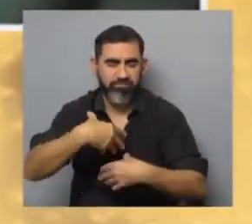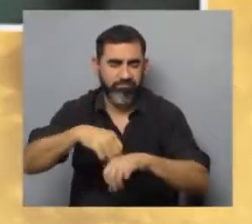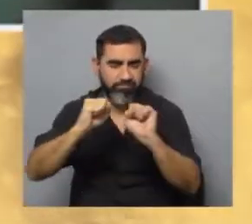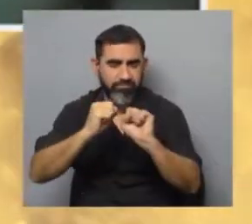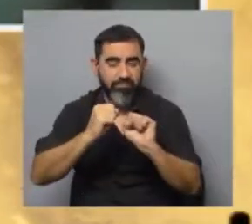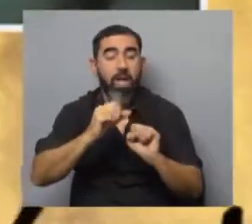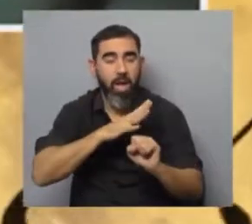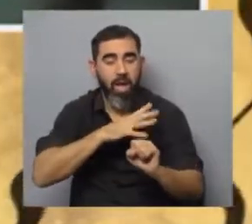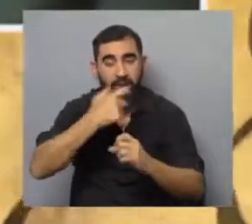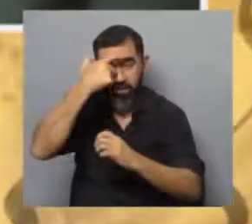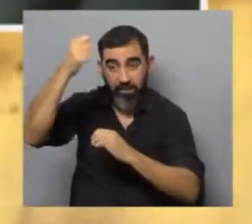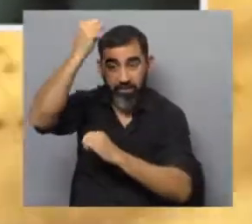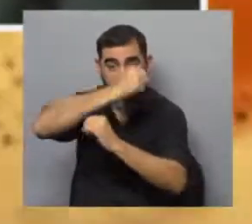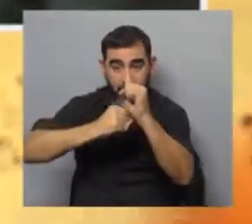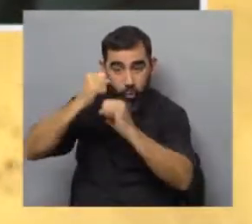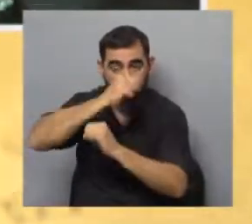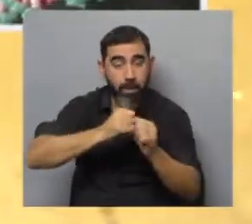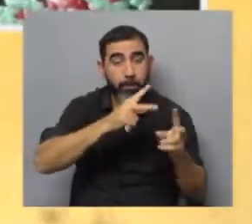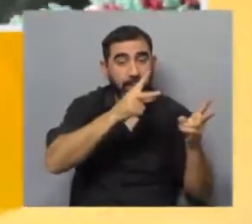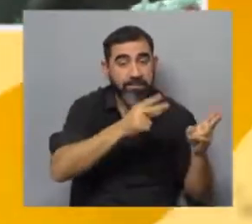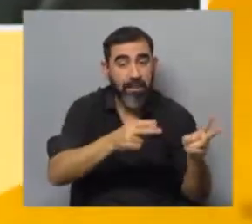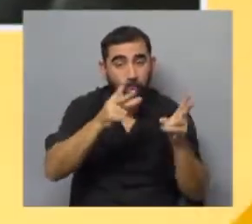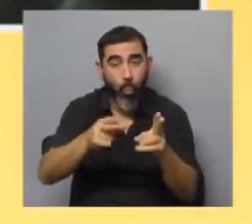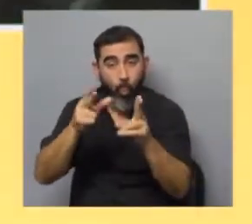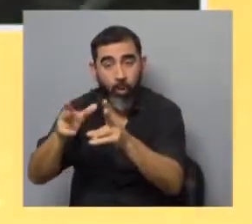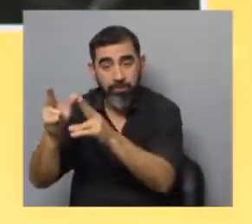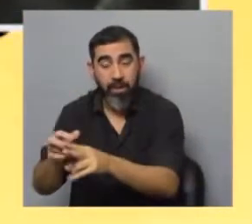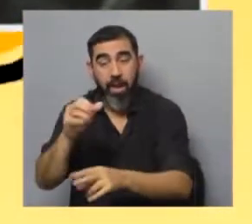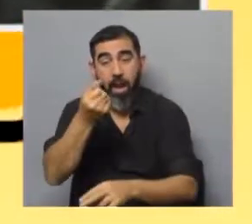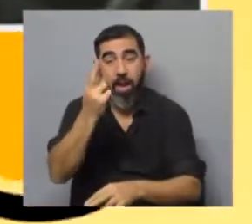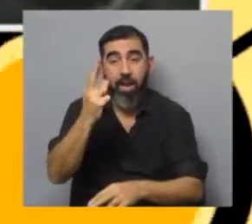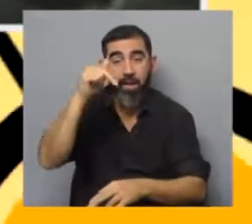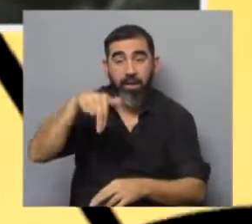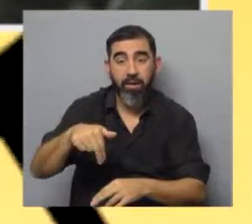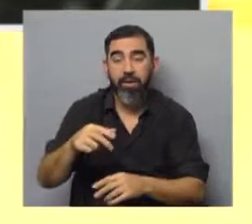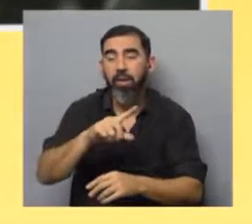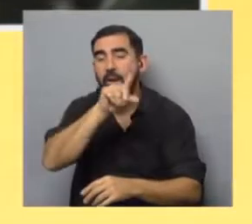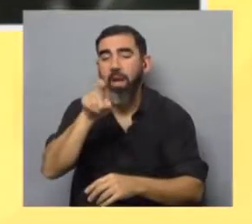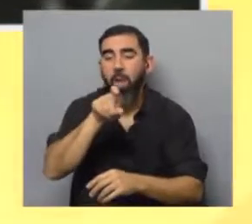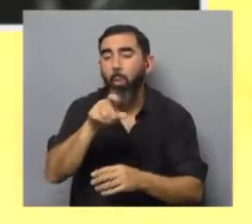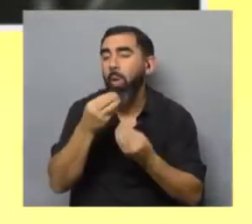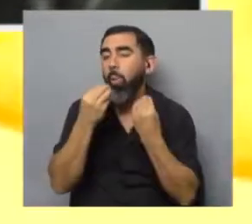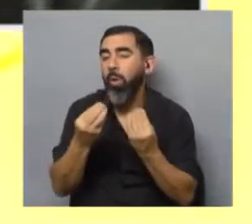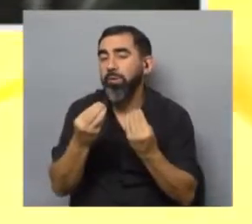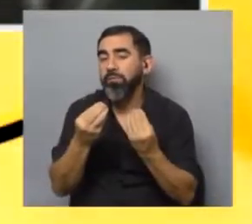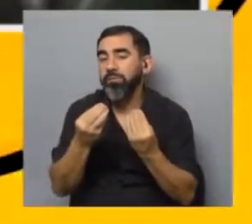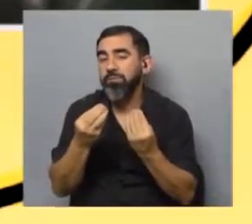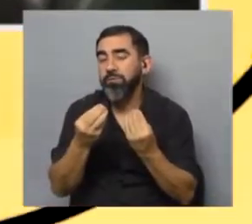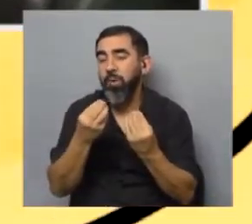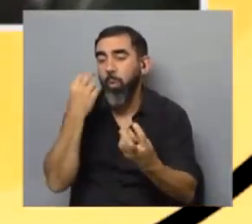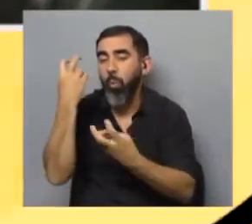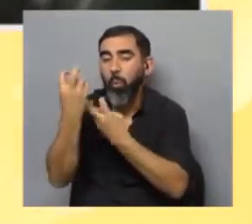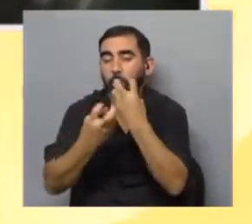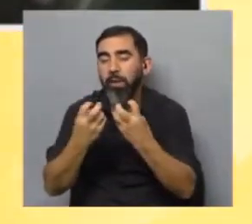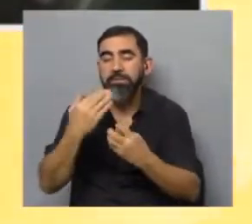hoy día tenemos la tecnología para secuenciar todas esas moléculas de ARN, la pregunta es, además de tratar de entender qué